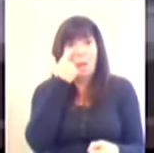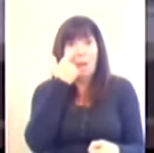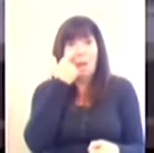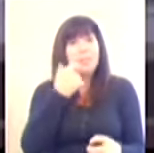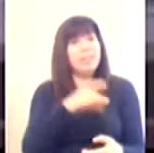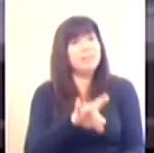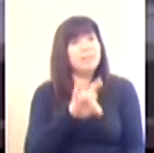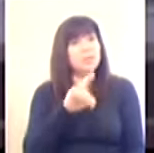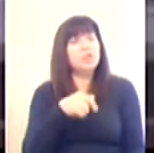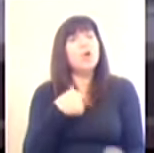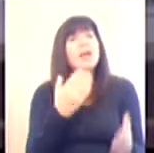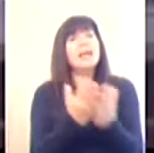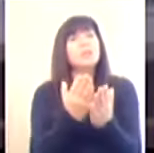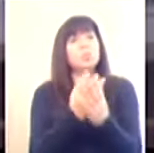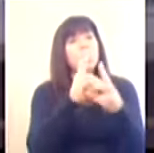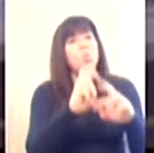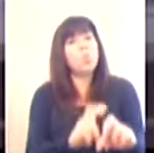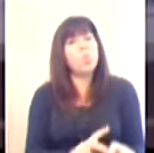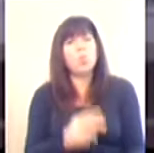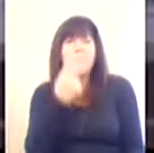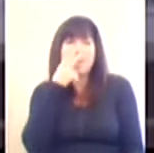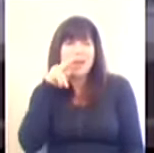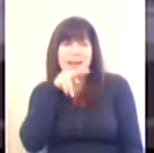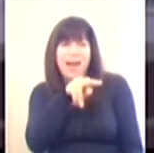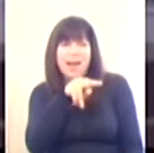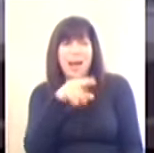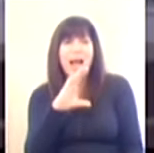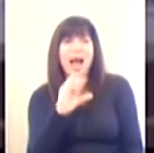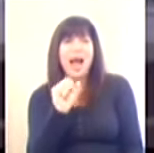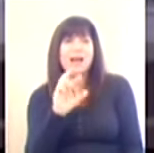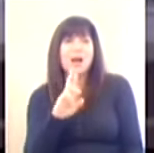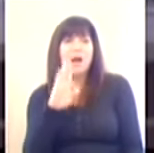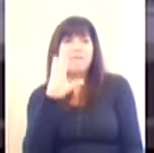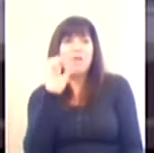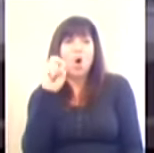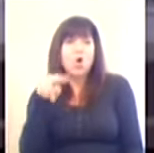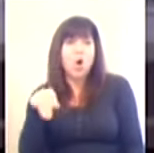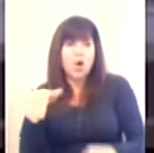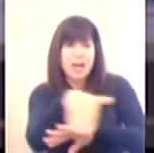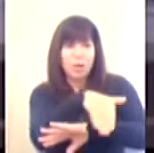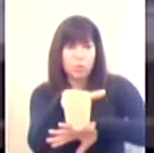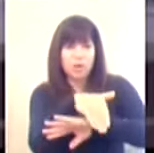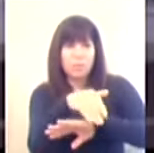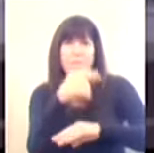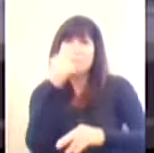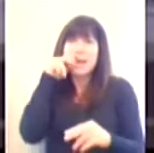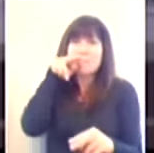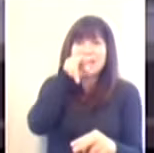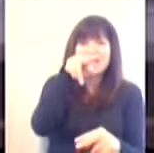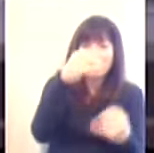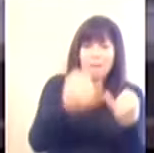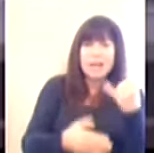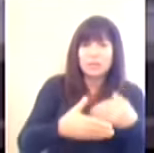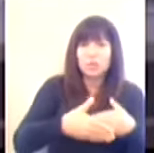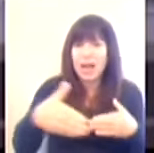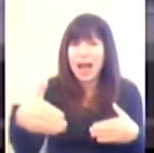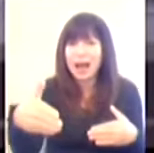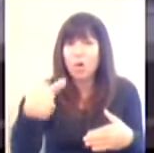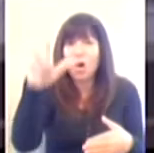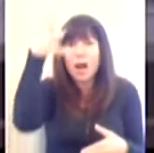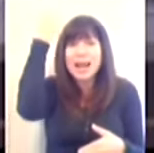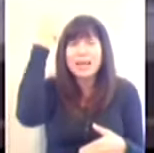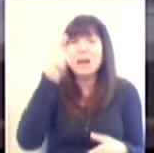decidimos hacer un estudio que mirara la carbono neutralidad no solamente desde la perspectiva a largo plazo en materia climática, sino que